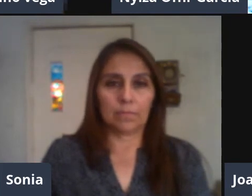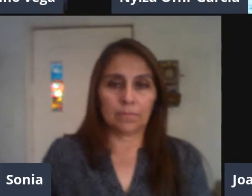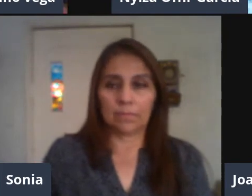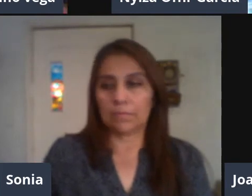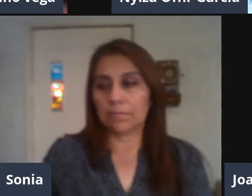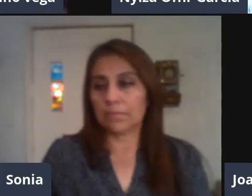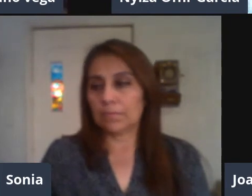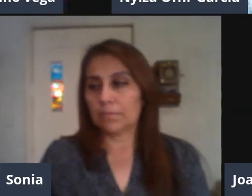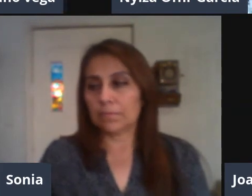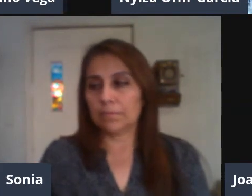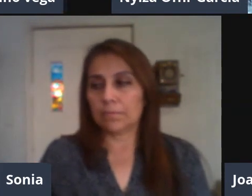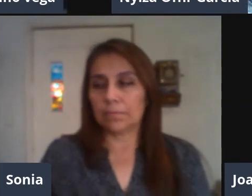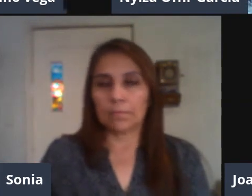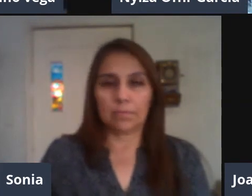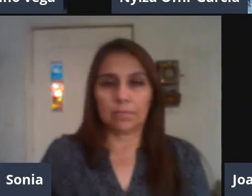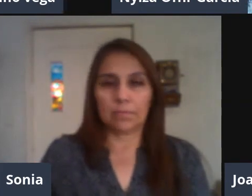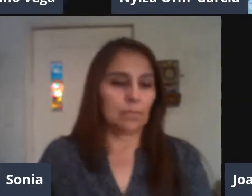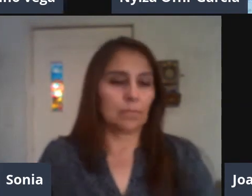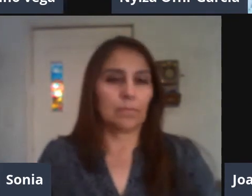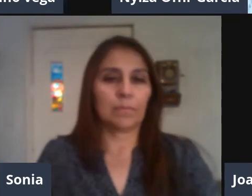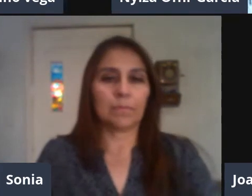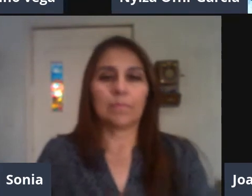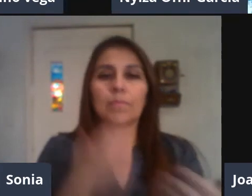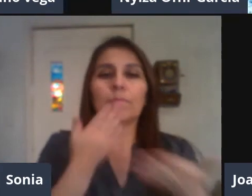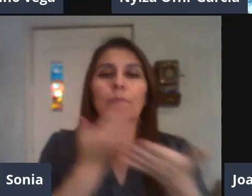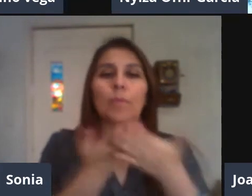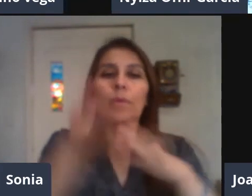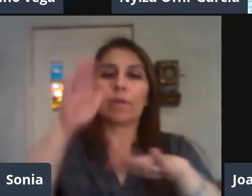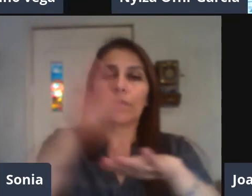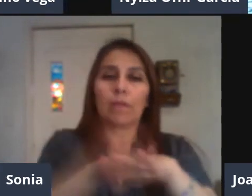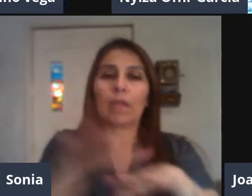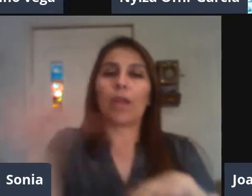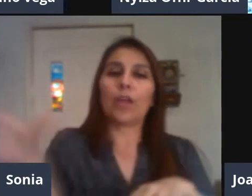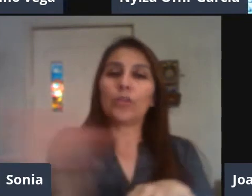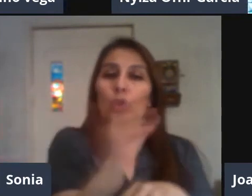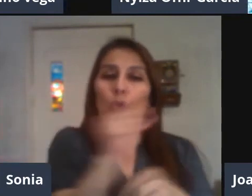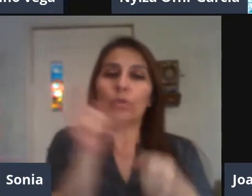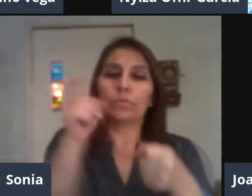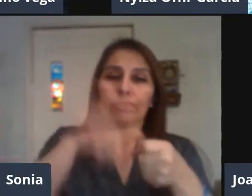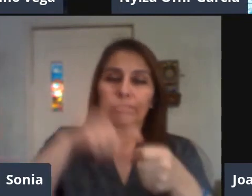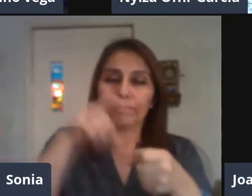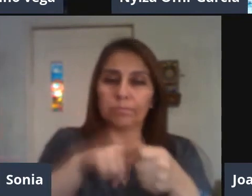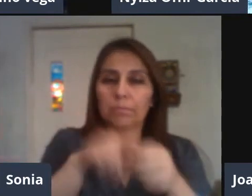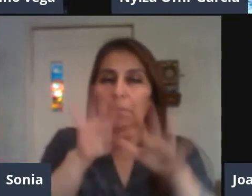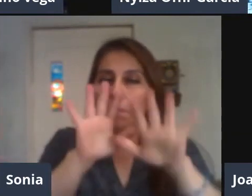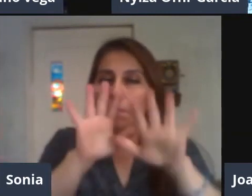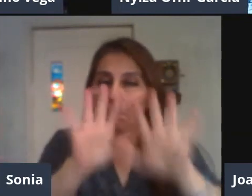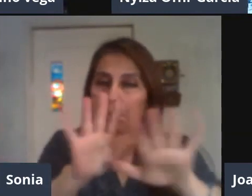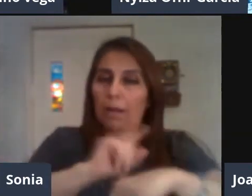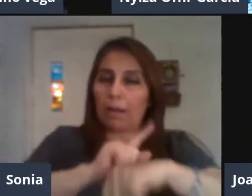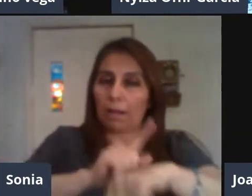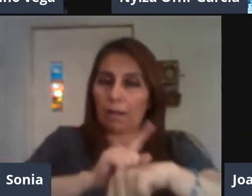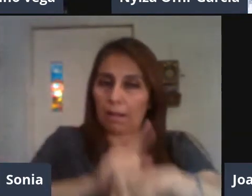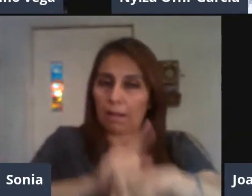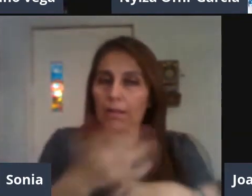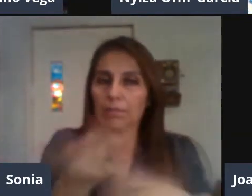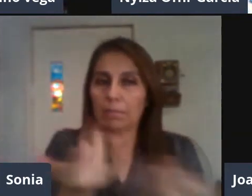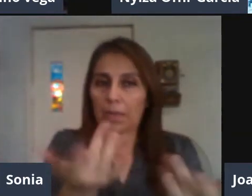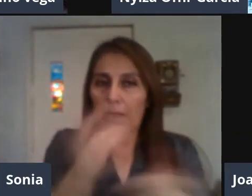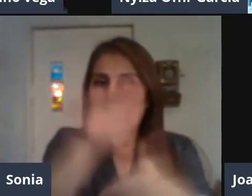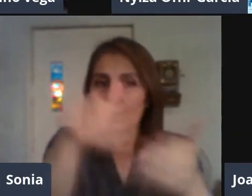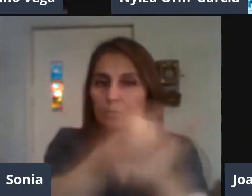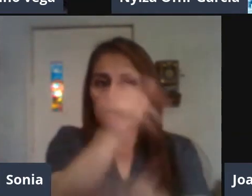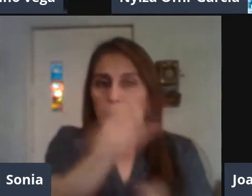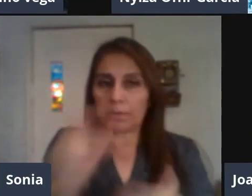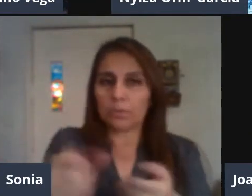buenas tardes a los que se van sumando vamos a esperar unos minutos por favor a que las demás personas se empiecen a conectar